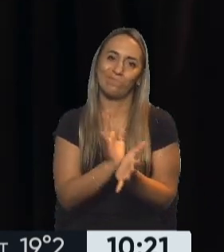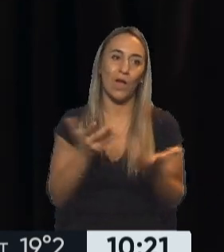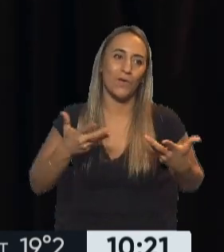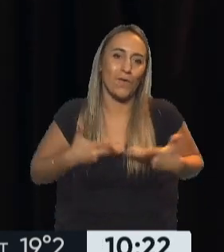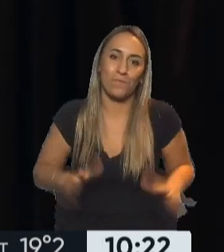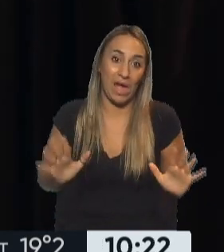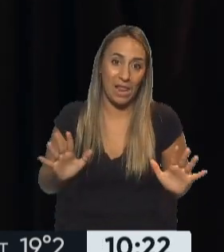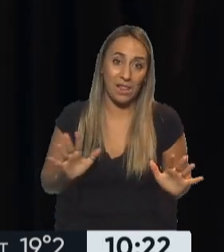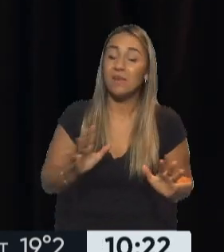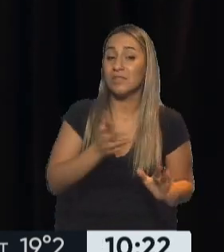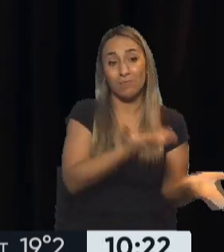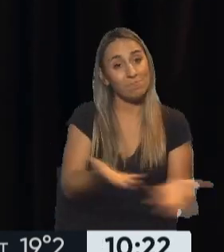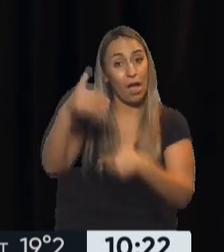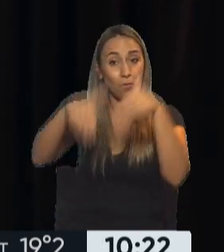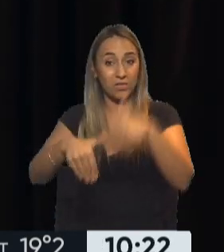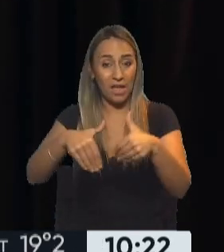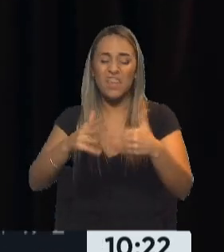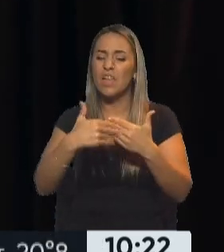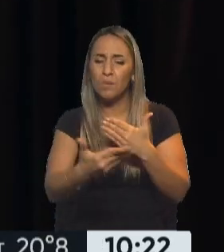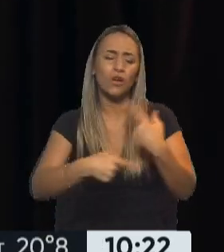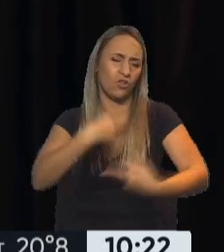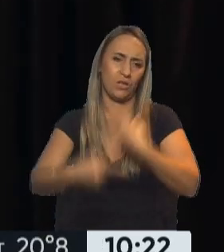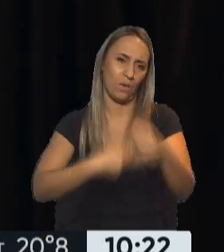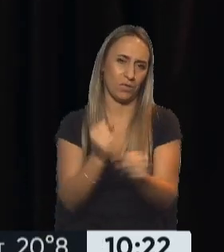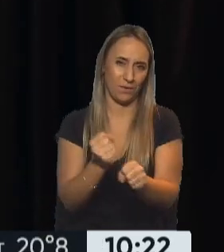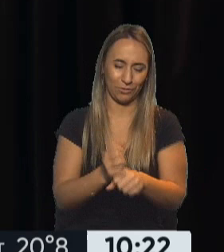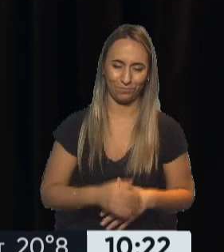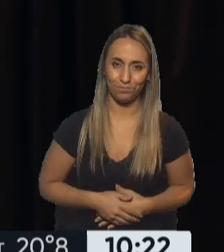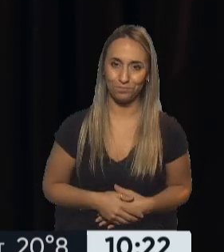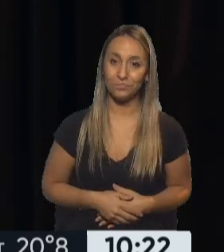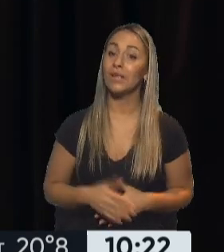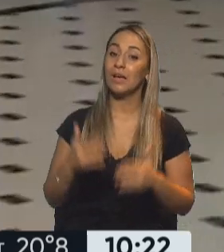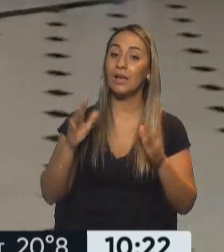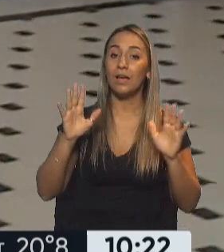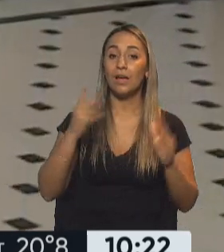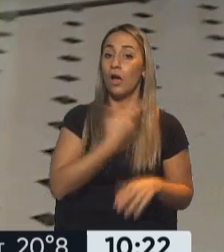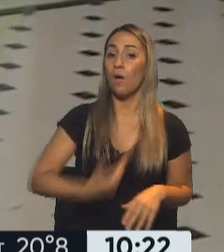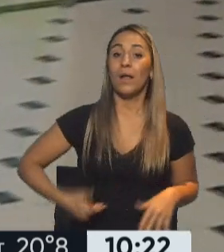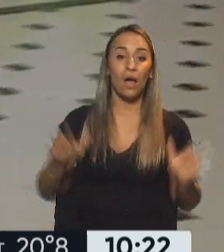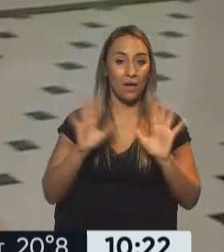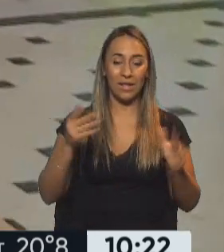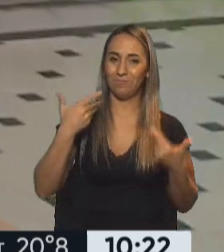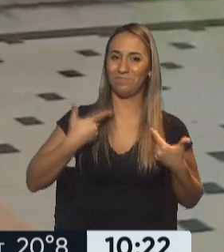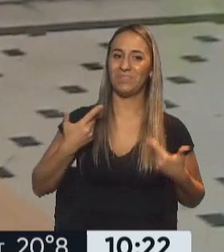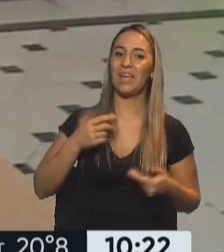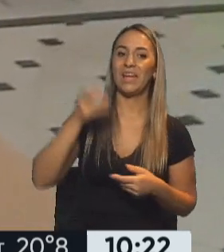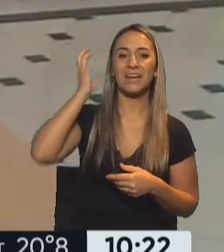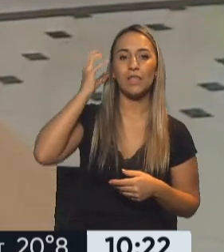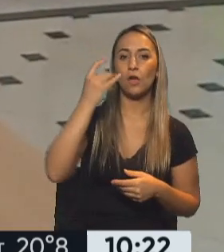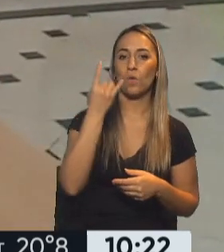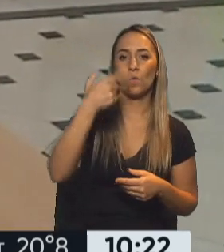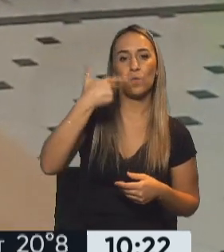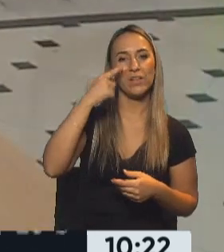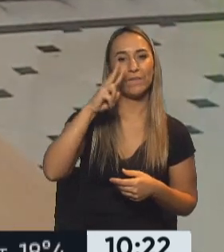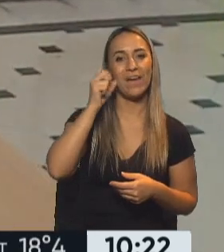dispuestos a seguir construyendo. Gobernador, ¿cómo le va a decir que hablaste de Radio Universidad? Primero preguntarle, por todas esas condiciones que